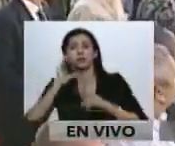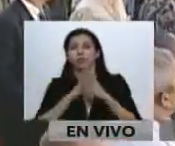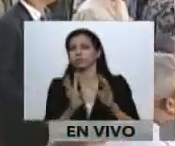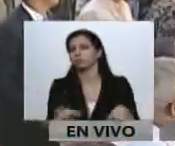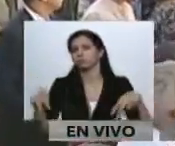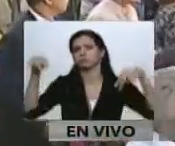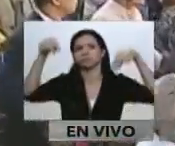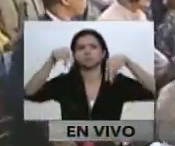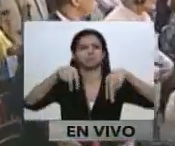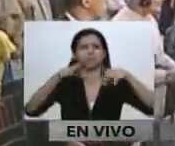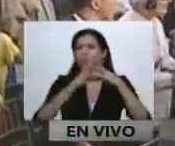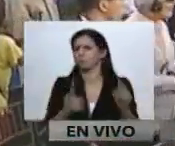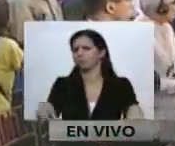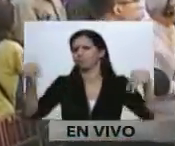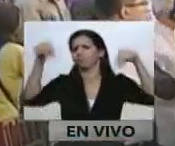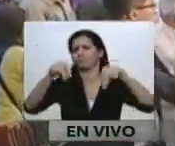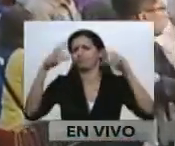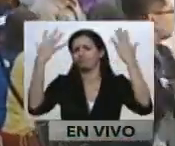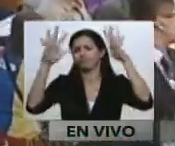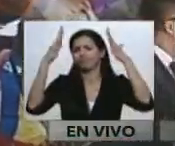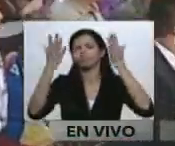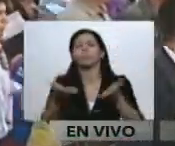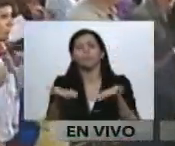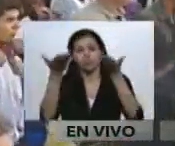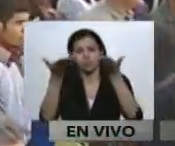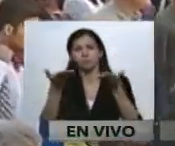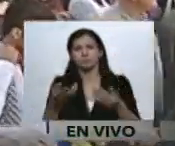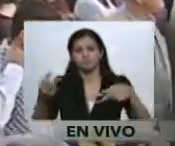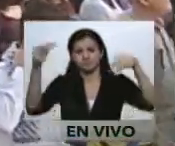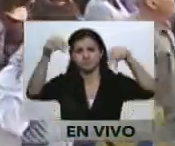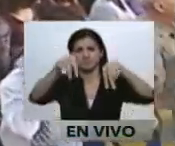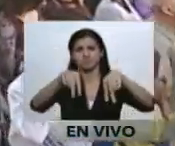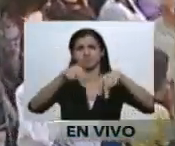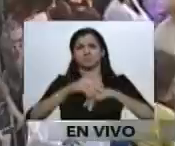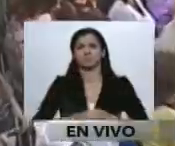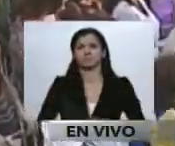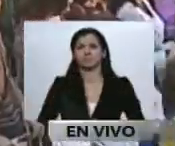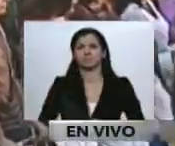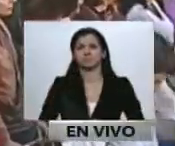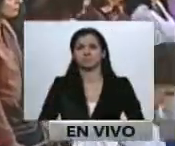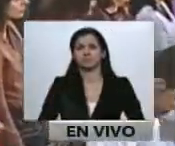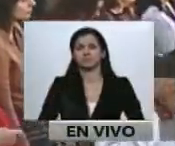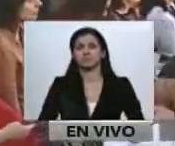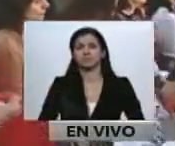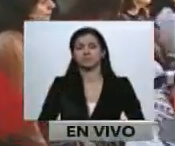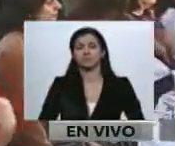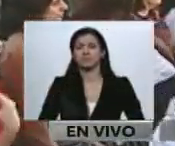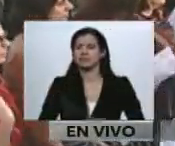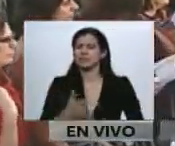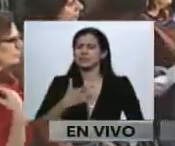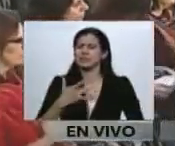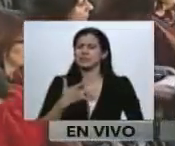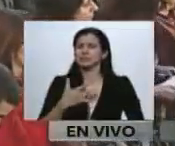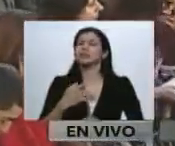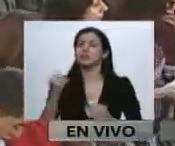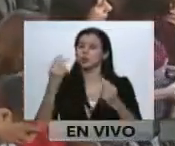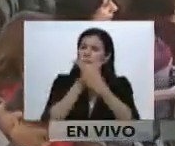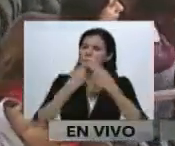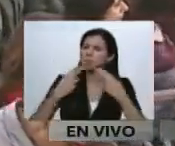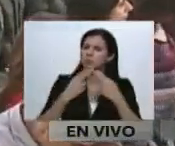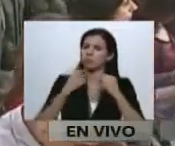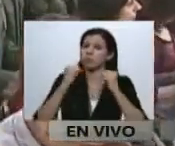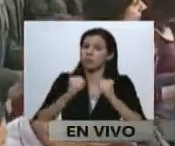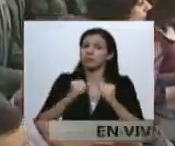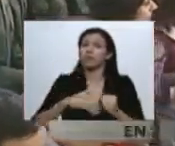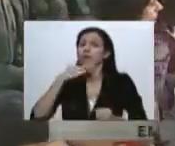montaña. Vamos a mantenernos de pie. Muchos nudos en la garganta, pero también mucho espíritu y mucho compromiso plena en estos